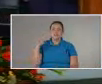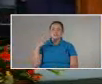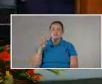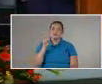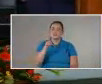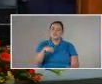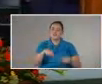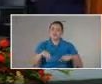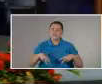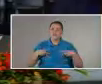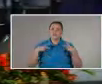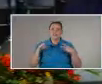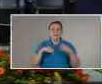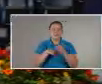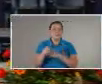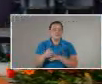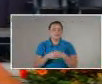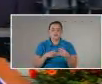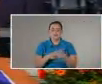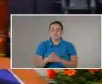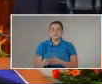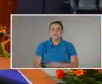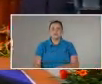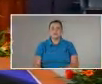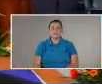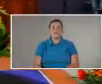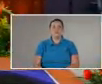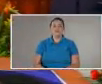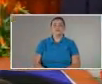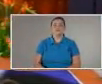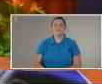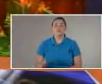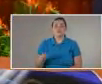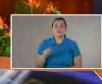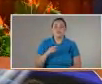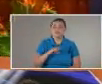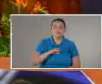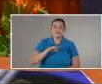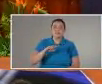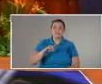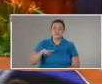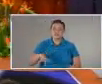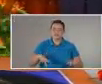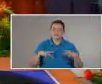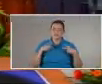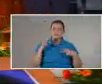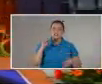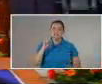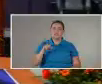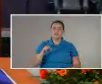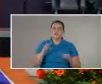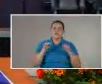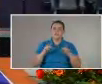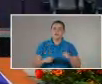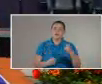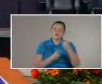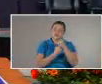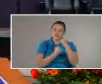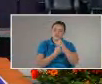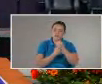estemos enfrentando. No importa, hermano, no importa lo que estemos viviendo, eso puede sostener mi